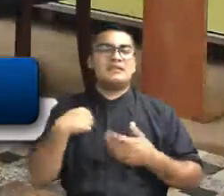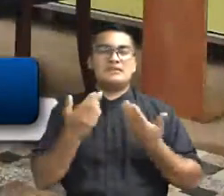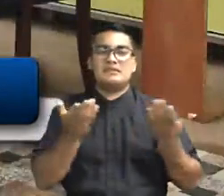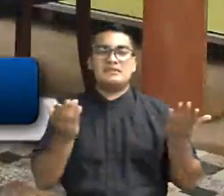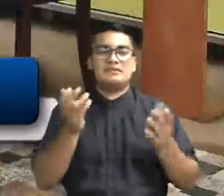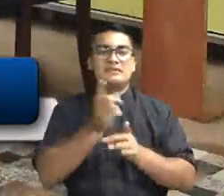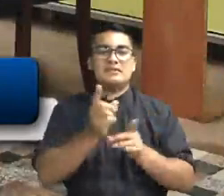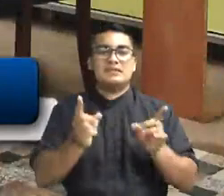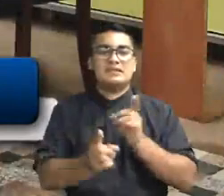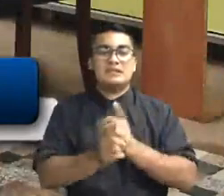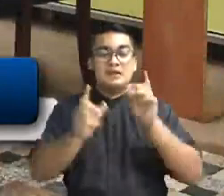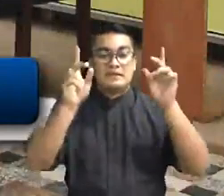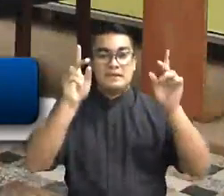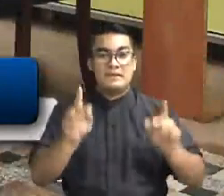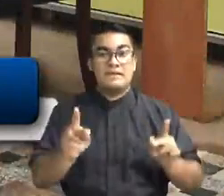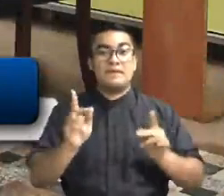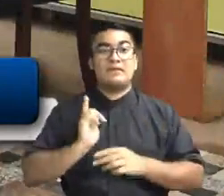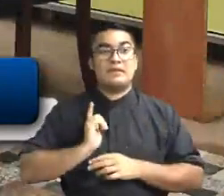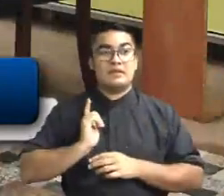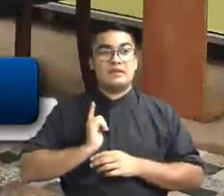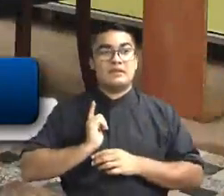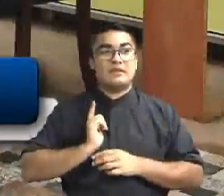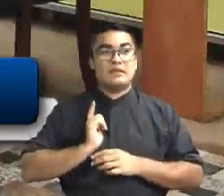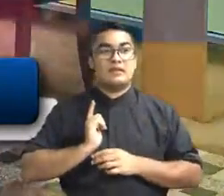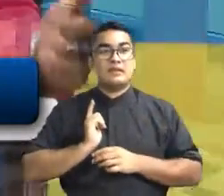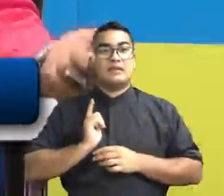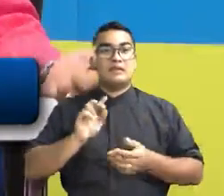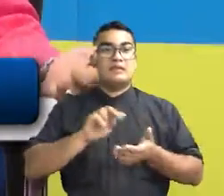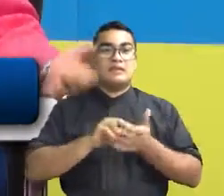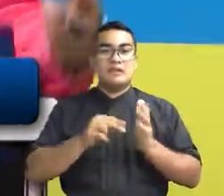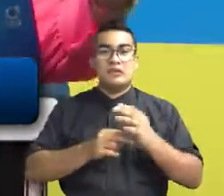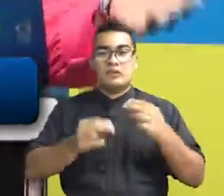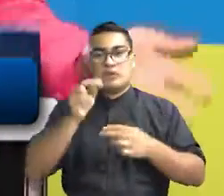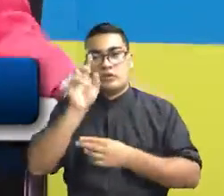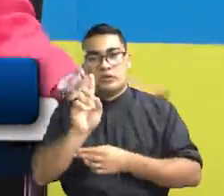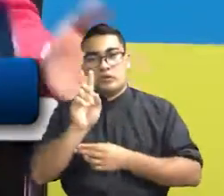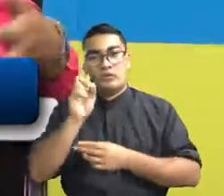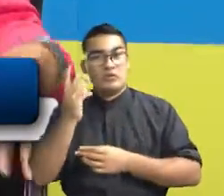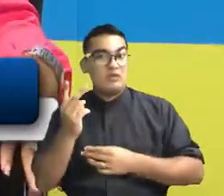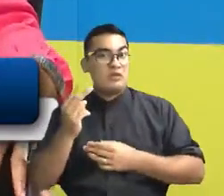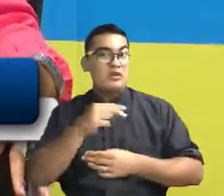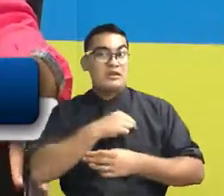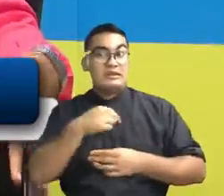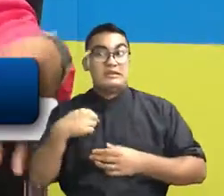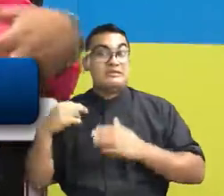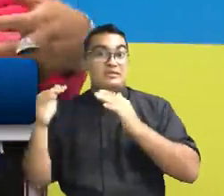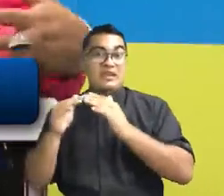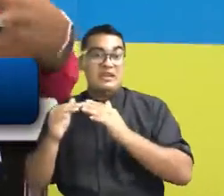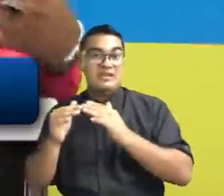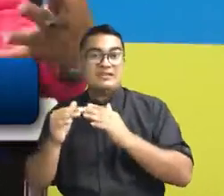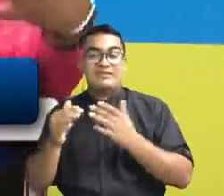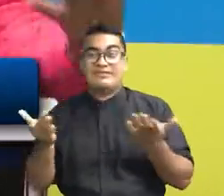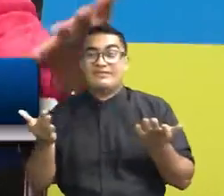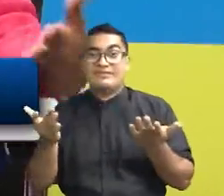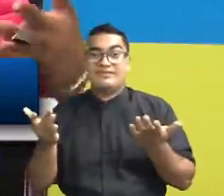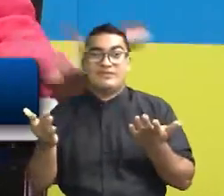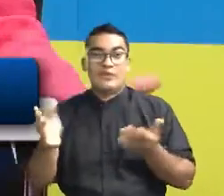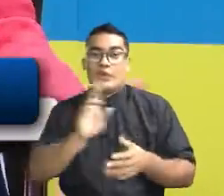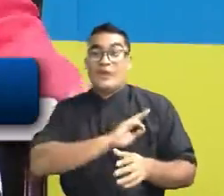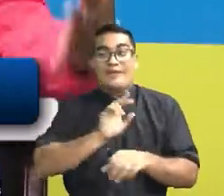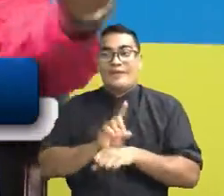una persona, un paciente, tiene ese paro, que nos decía usted, tipo 1, tipo 2, y está en la casa, no estamos en un centro de salud? ¿Qué medidas tiene que tomar